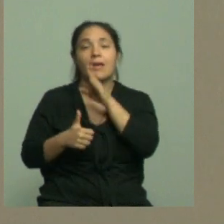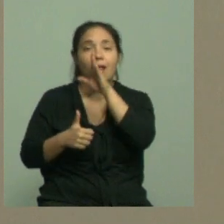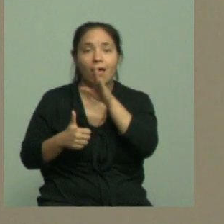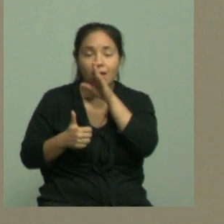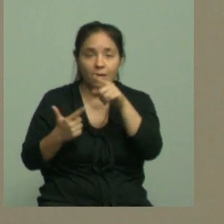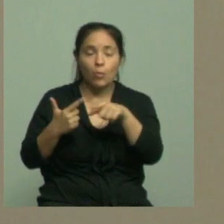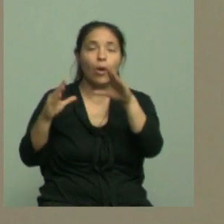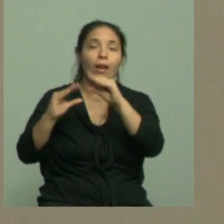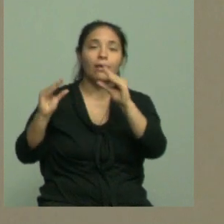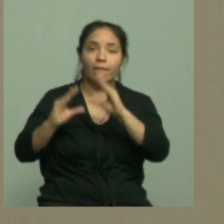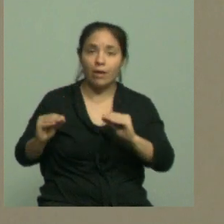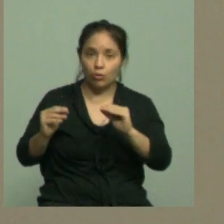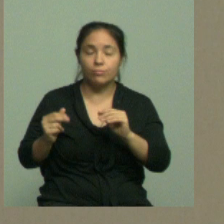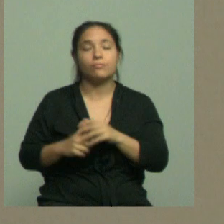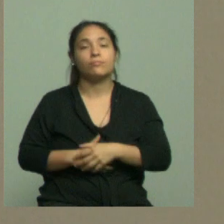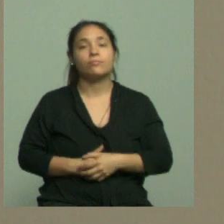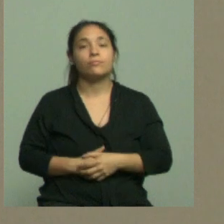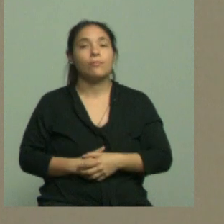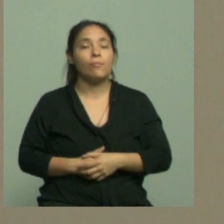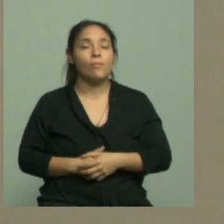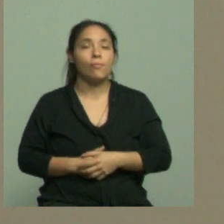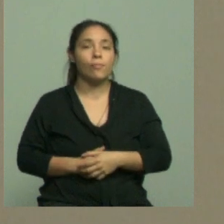por el Líbano, digo, y